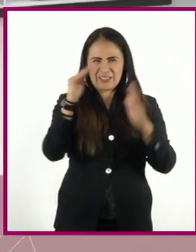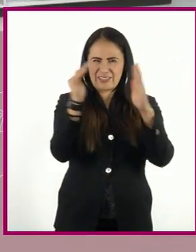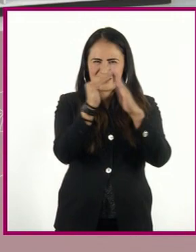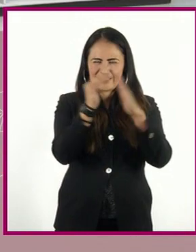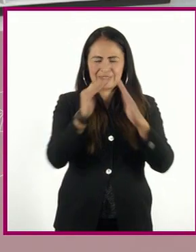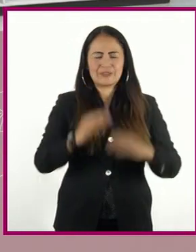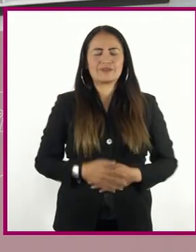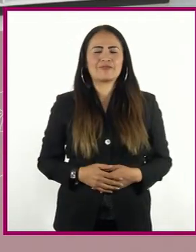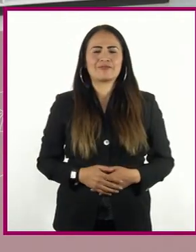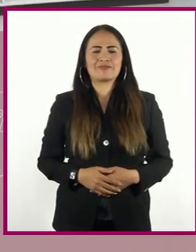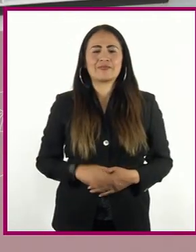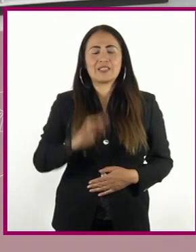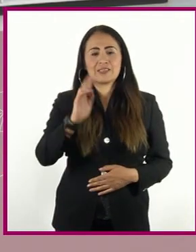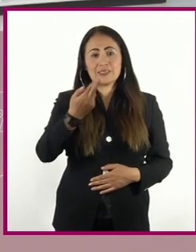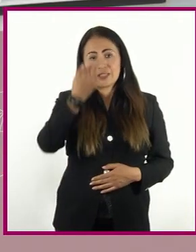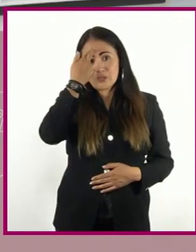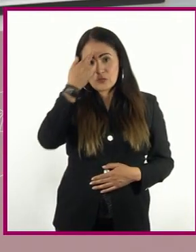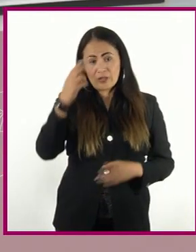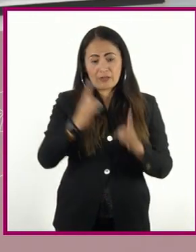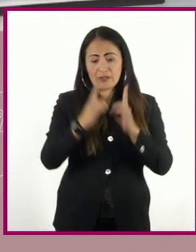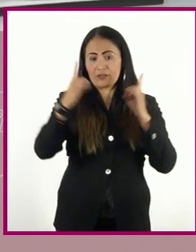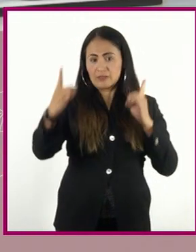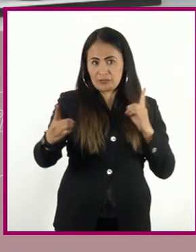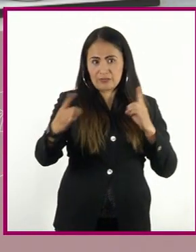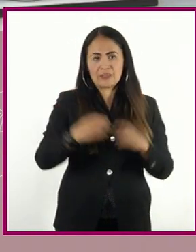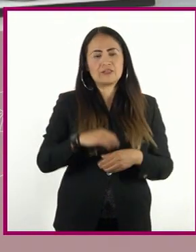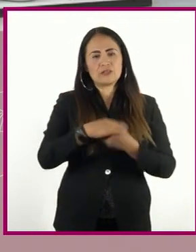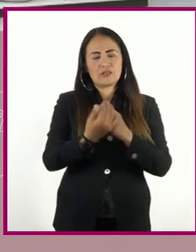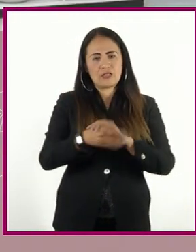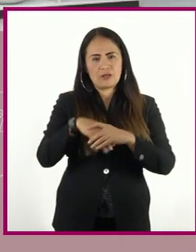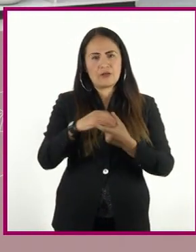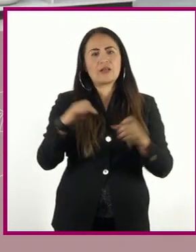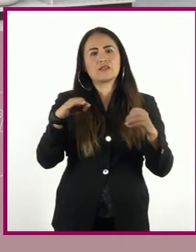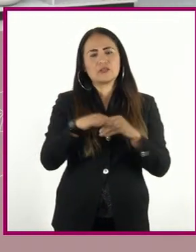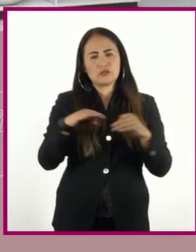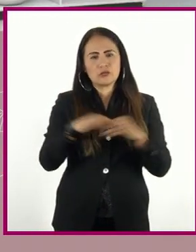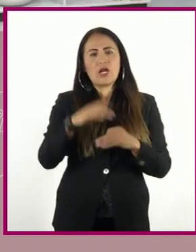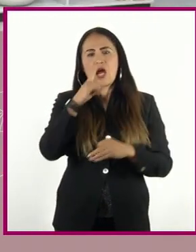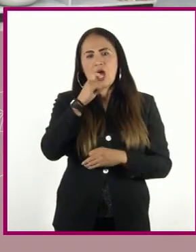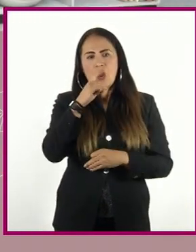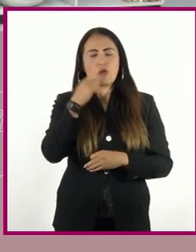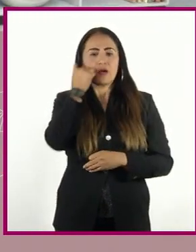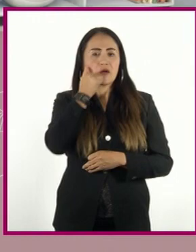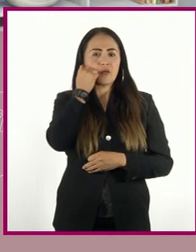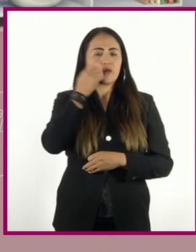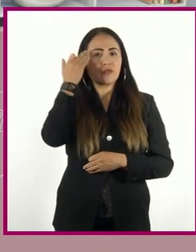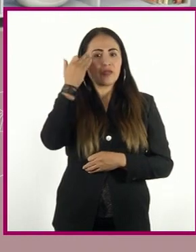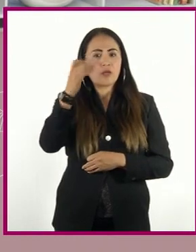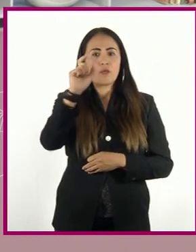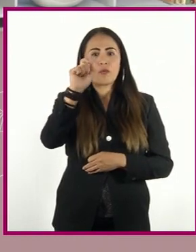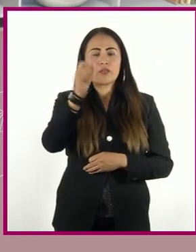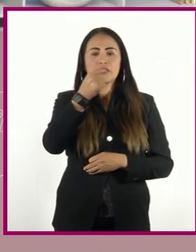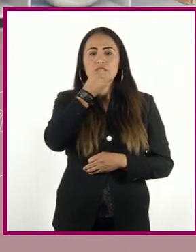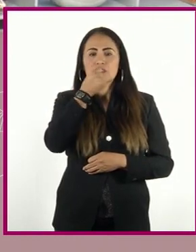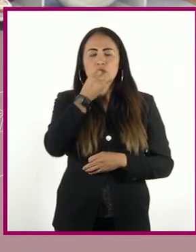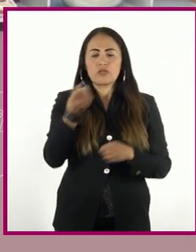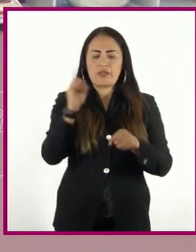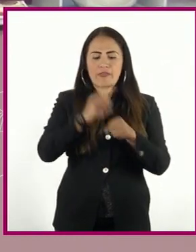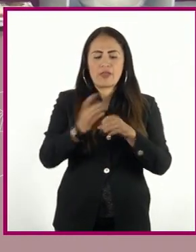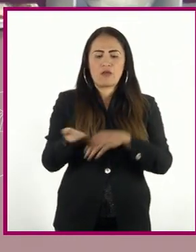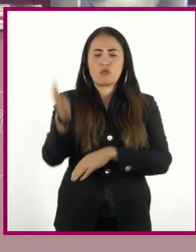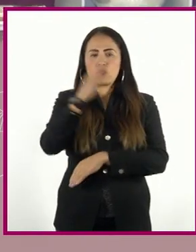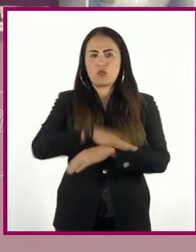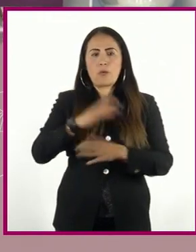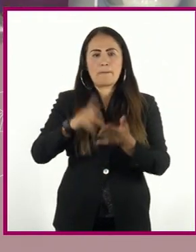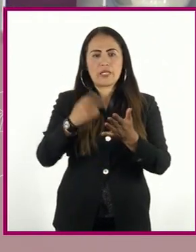Casa. Recuerden mantener la sana distancia, lavarse las manos con agua y jabón durante 20 segundos, varias veces al día y